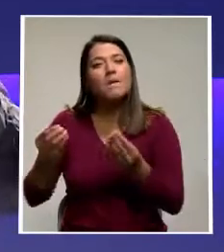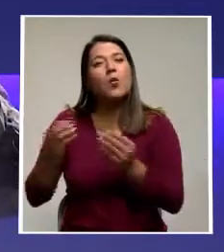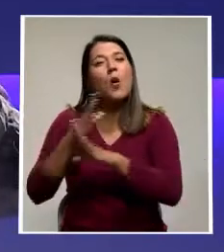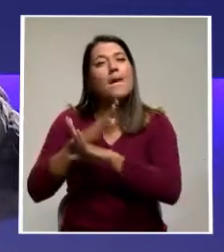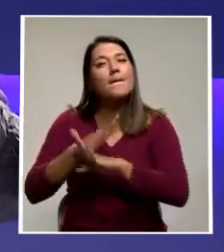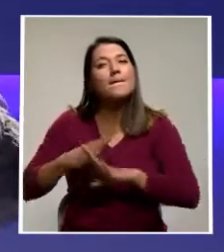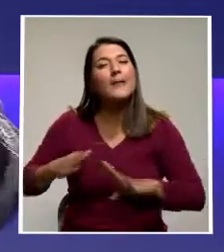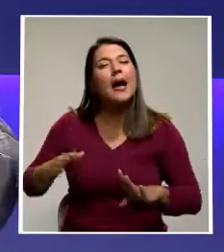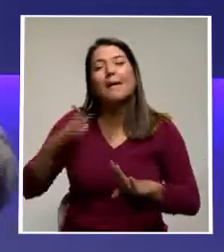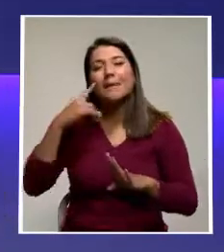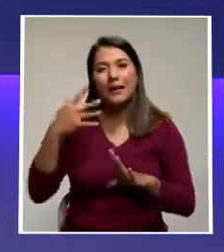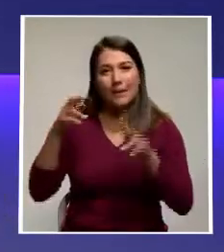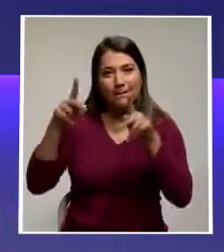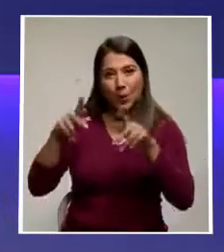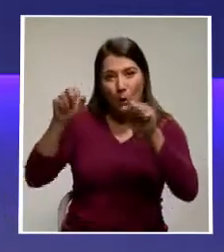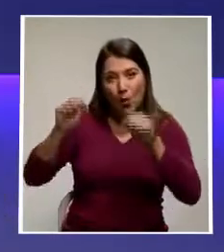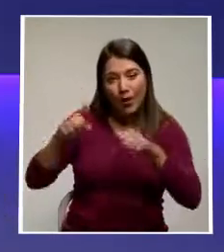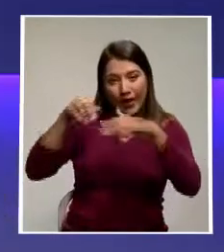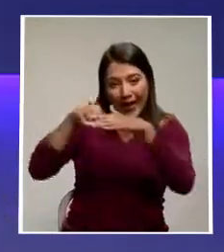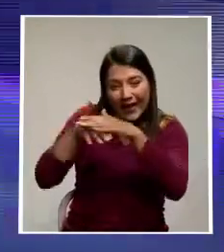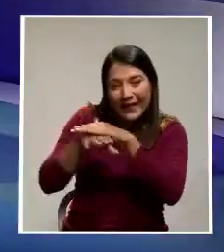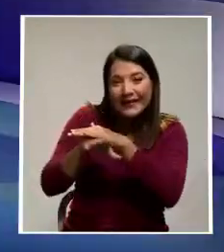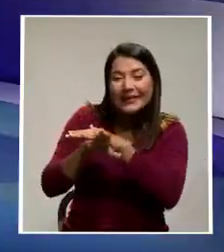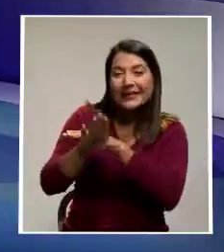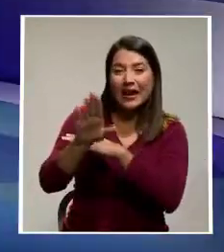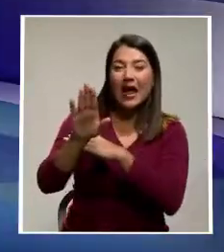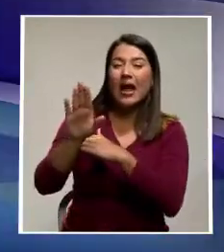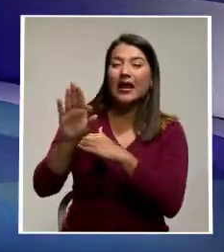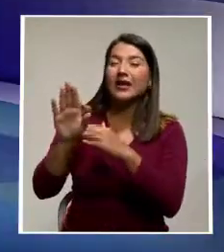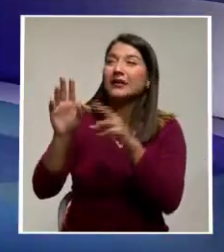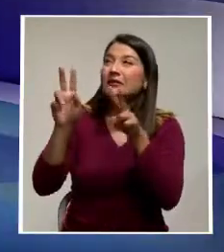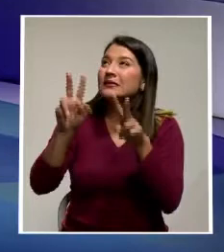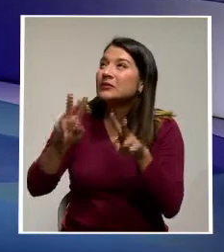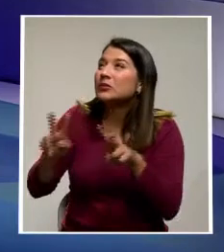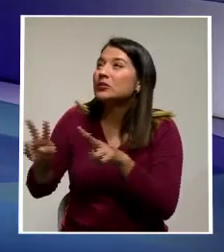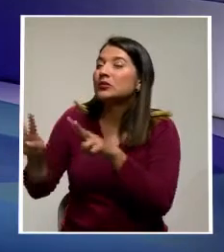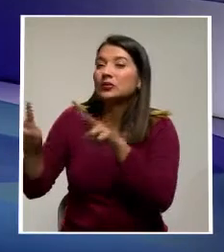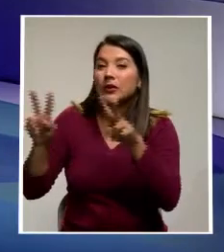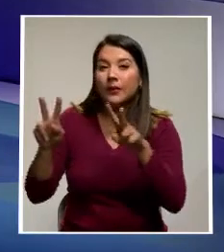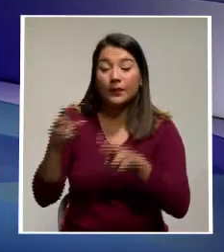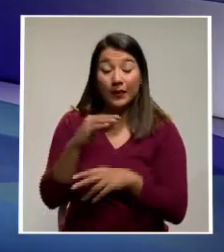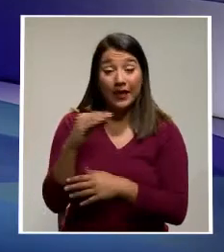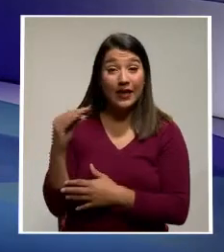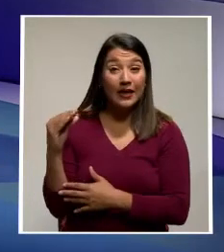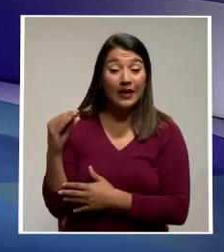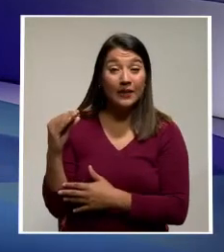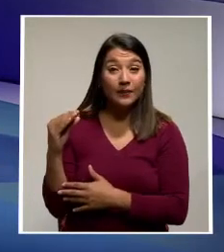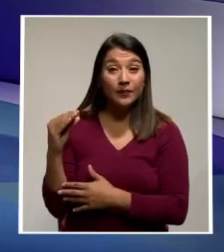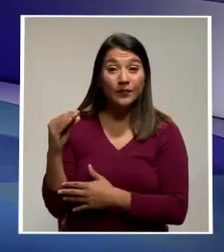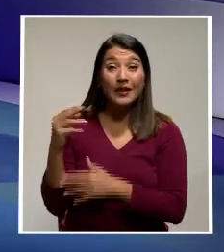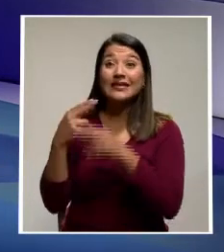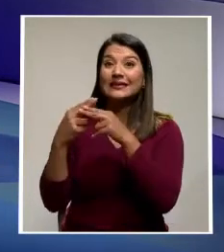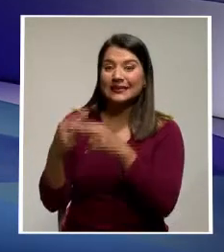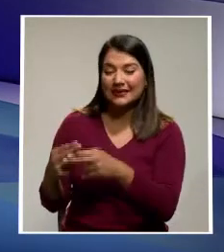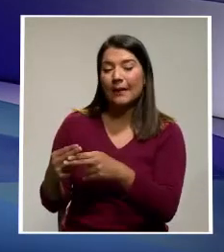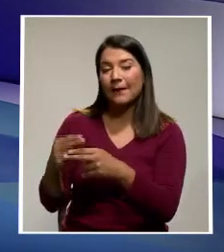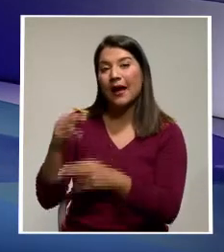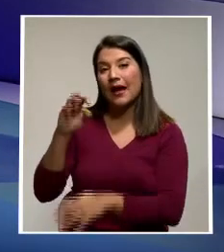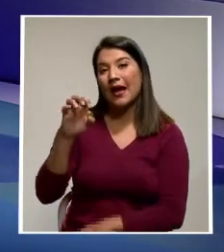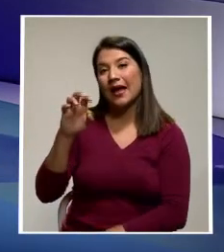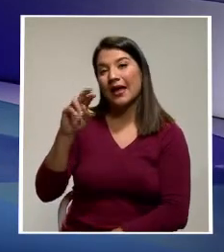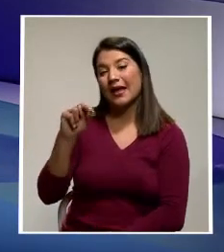gente entre en ese estado de ánimo. Y se llama Entereza porque